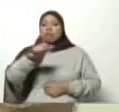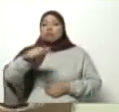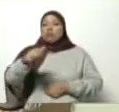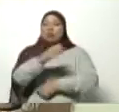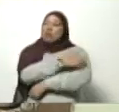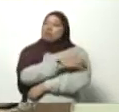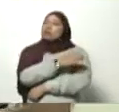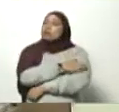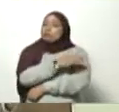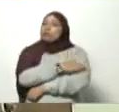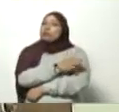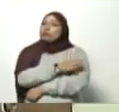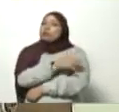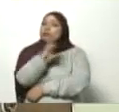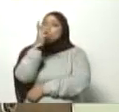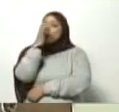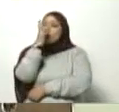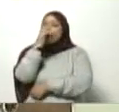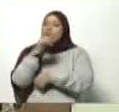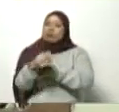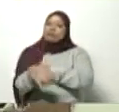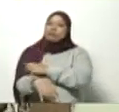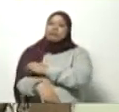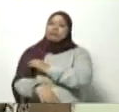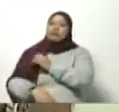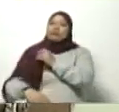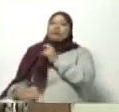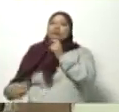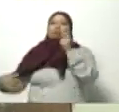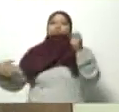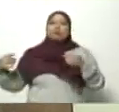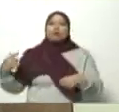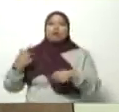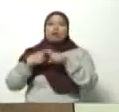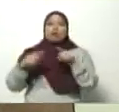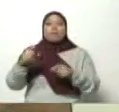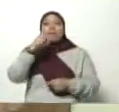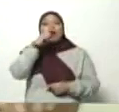Y luego el compañero presidente Nicolás Maduro lo ratificó